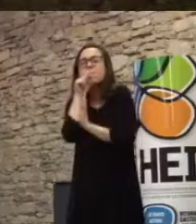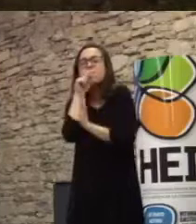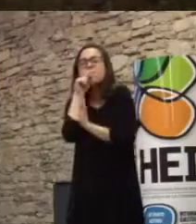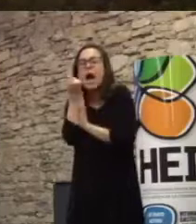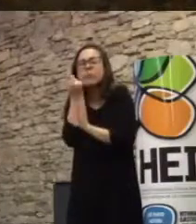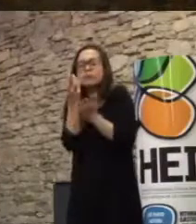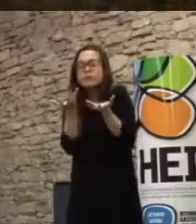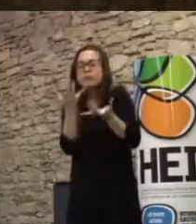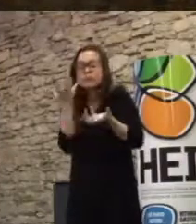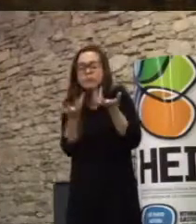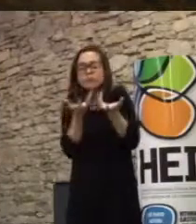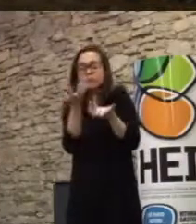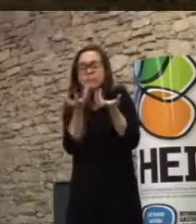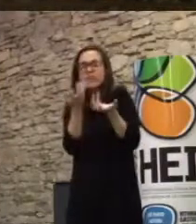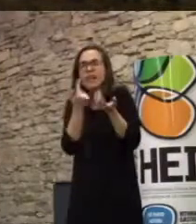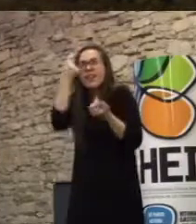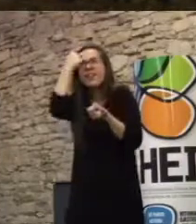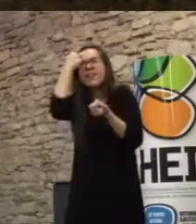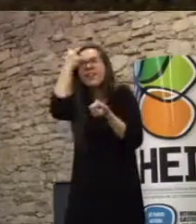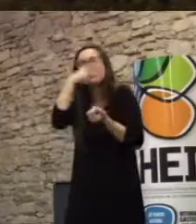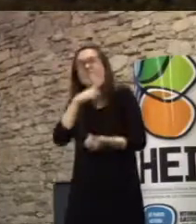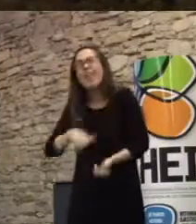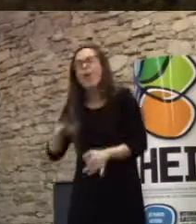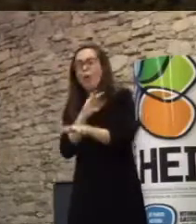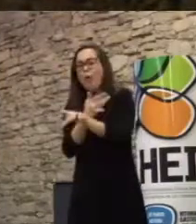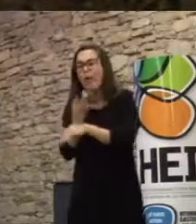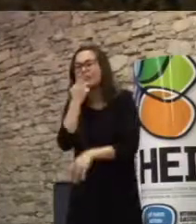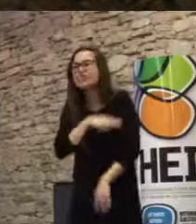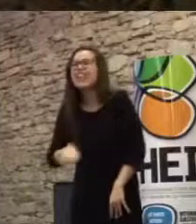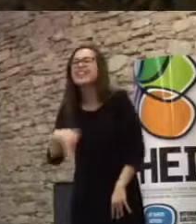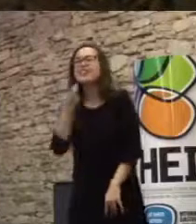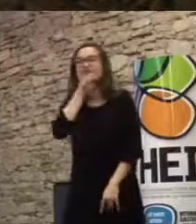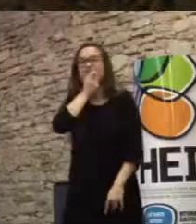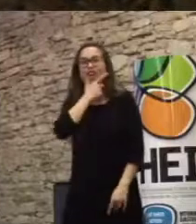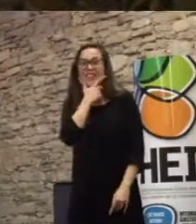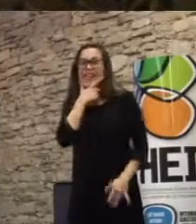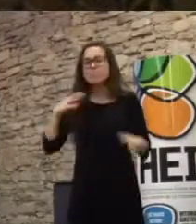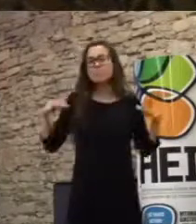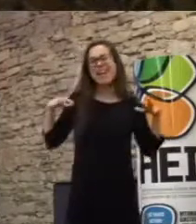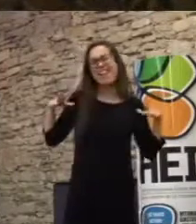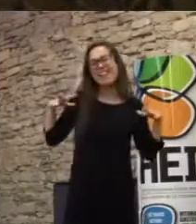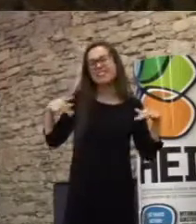recuerdos de la infancia juegos de niños sonrisas vacaciones